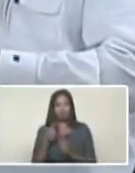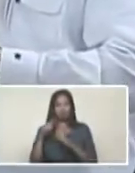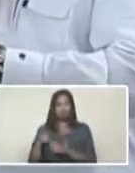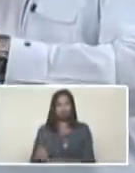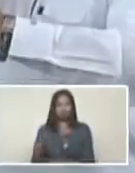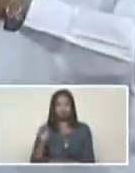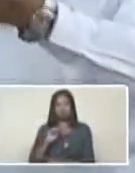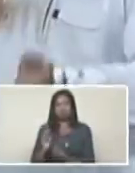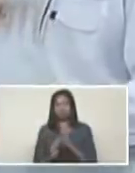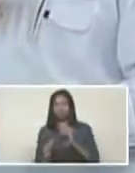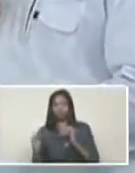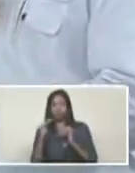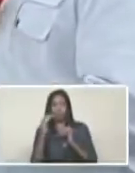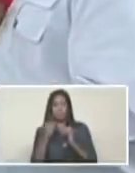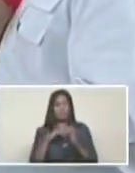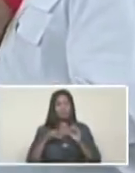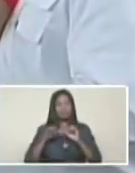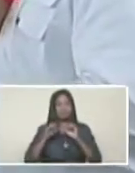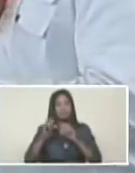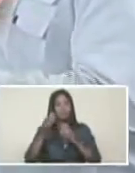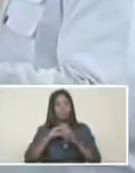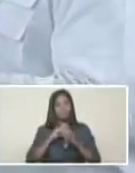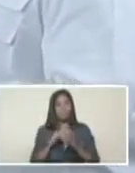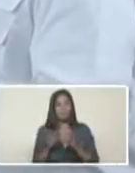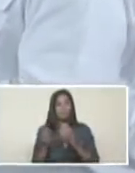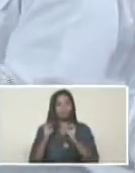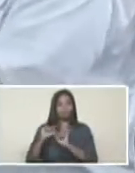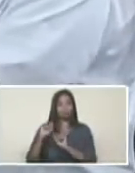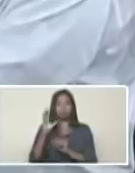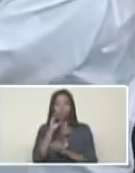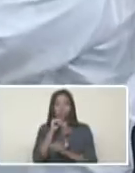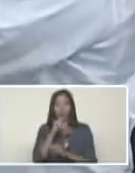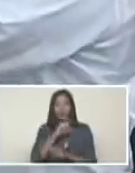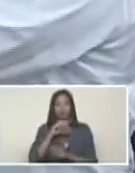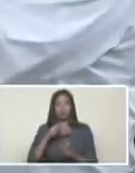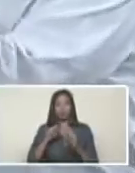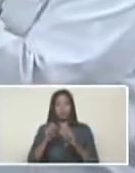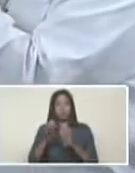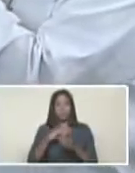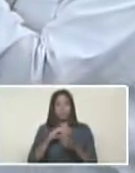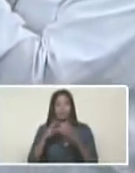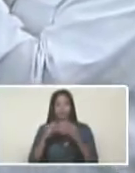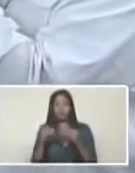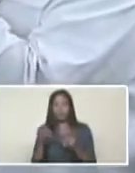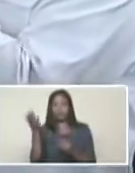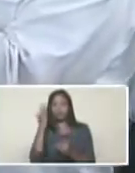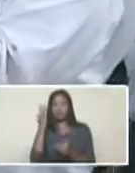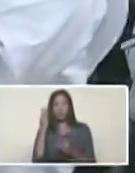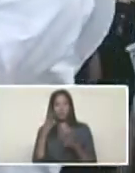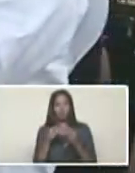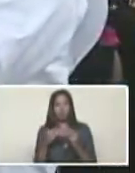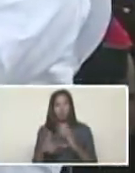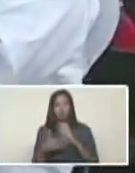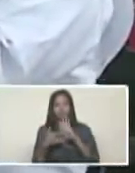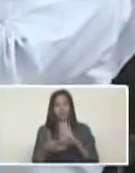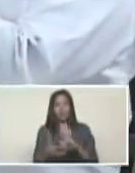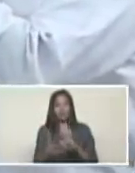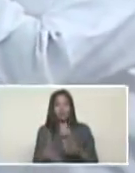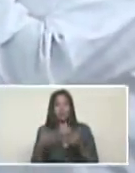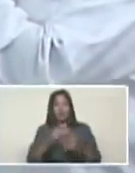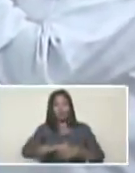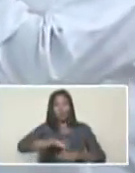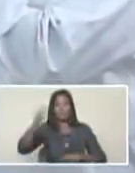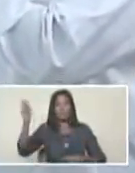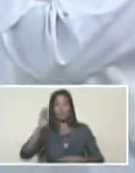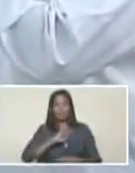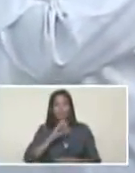amilanar y nadie nos detiene, ¿verdad? Detalles que lo deben saber todos los cadetes cuando le estemos entregando su sable ya de oficial,